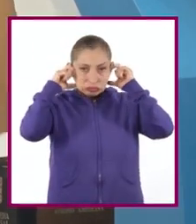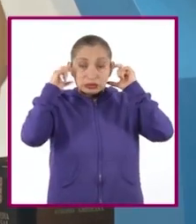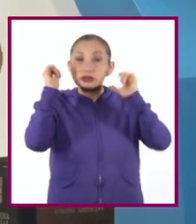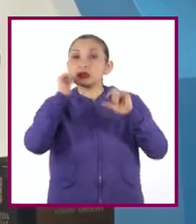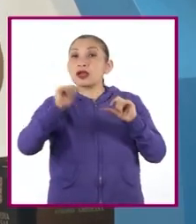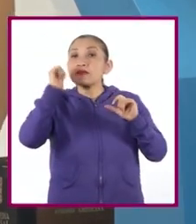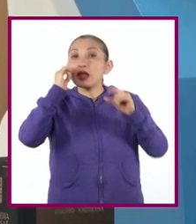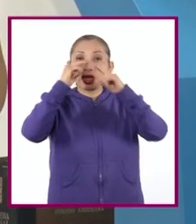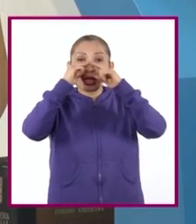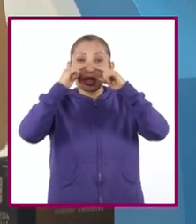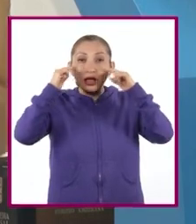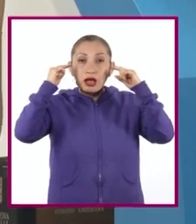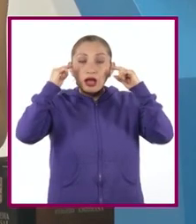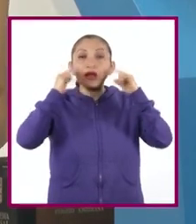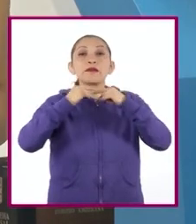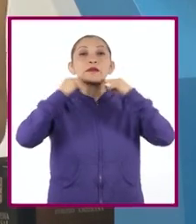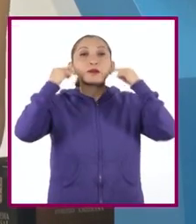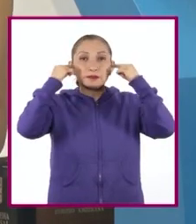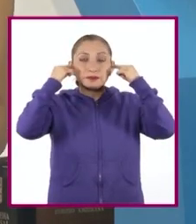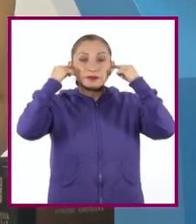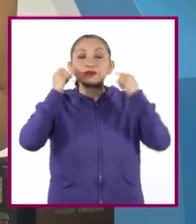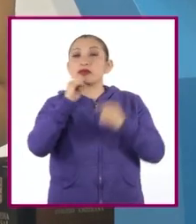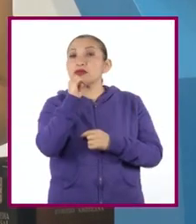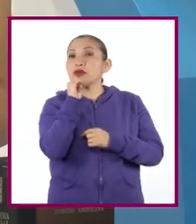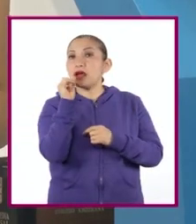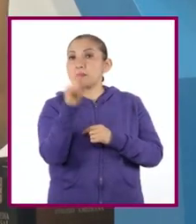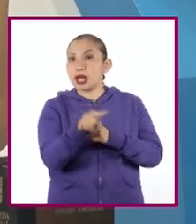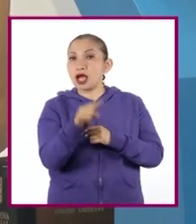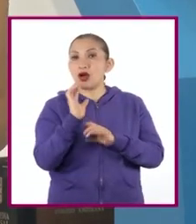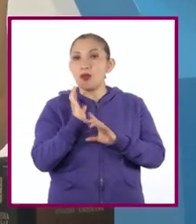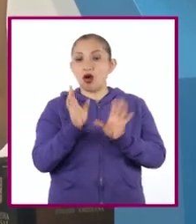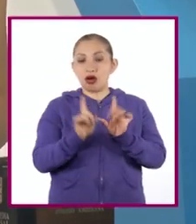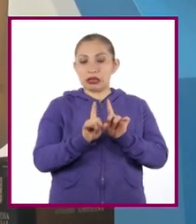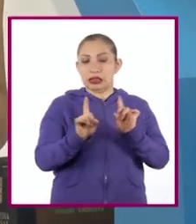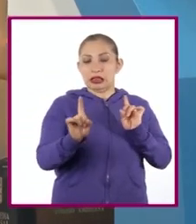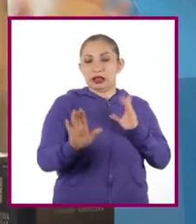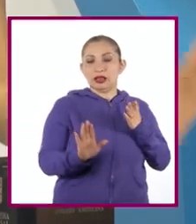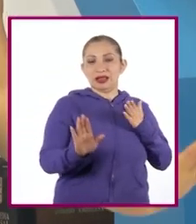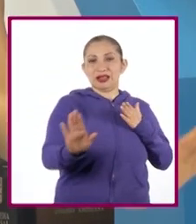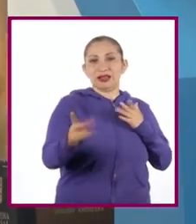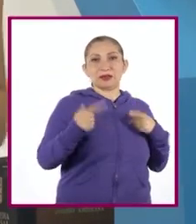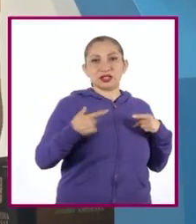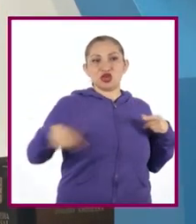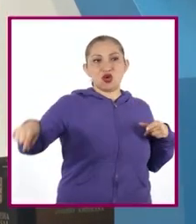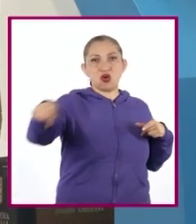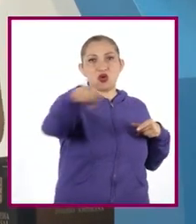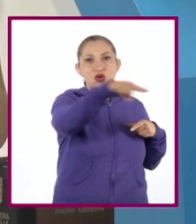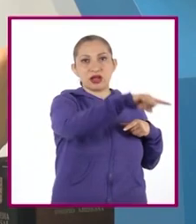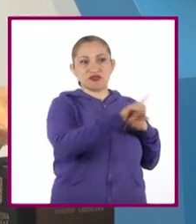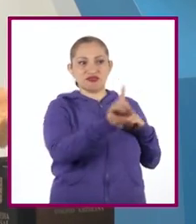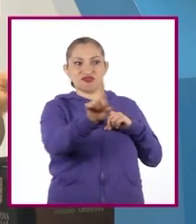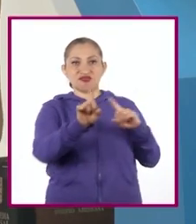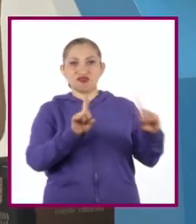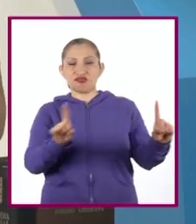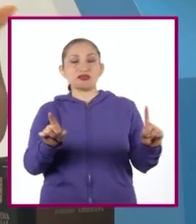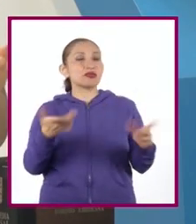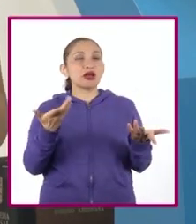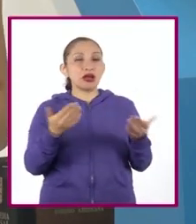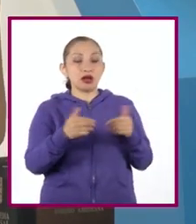cubriendo nariz y la boca, además de guardar una distancia con las demás personas, de